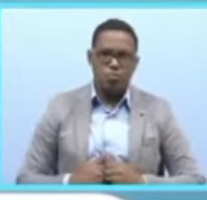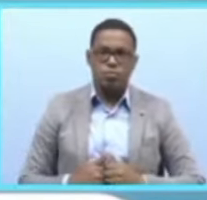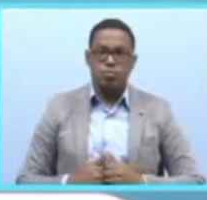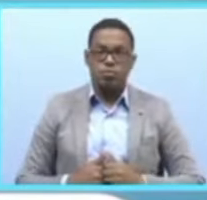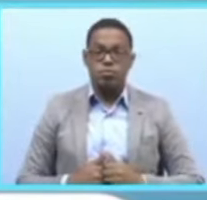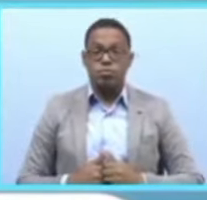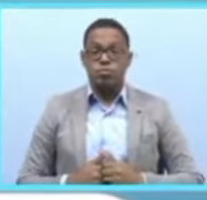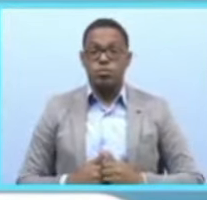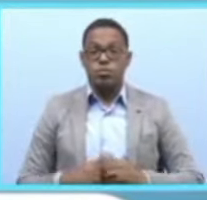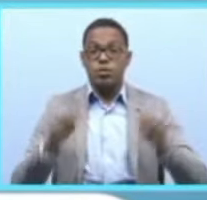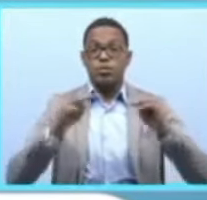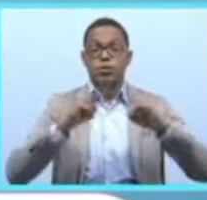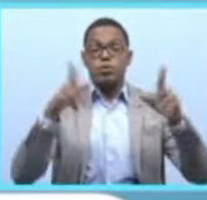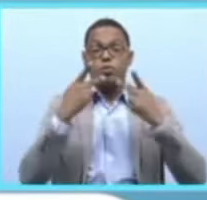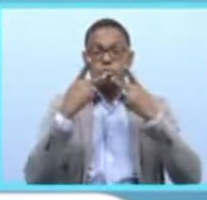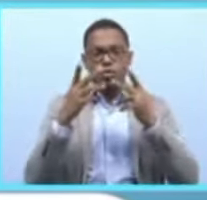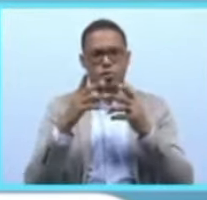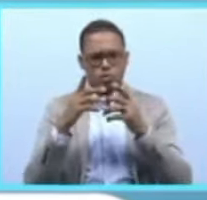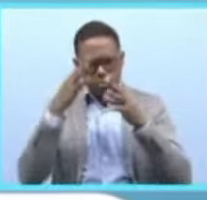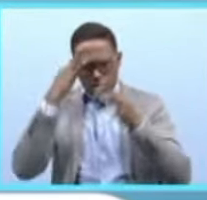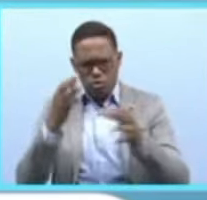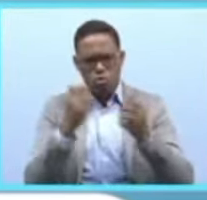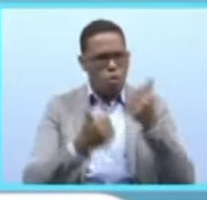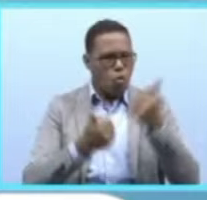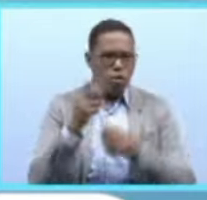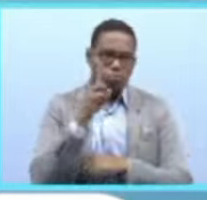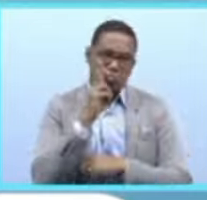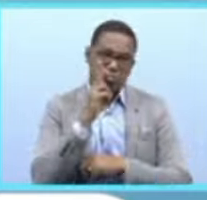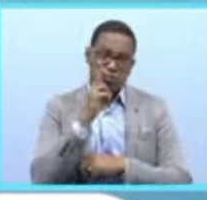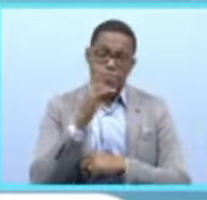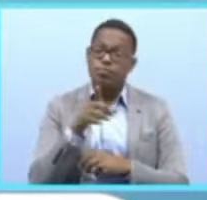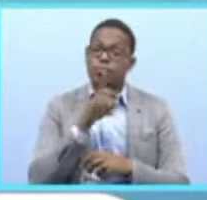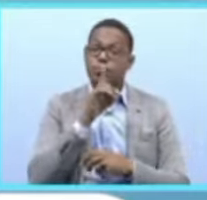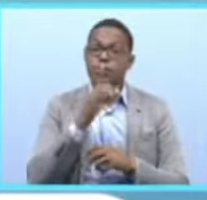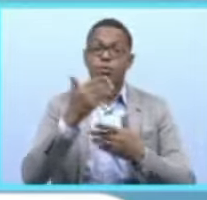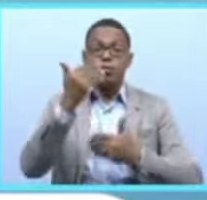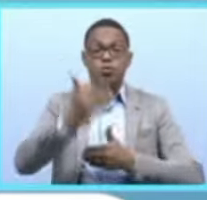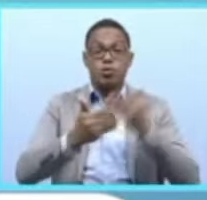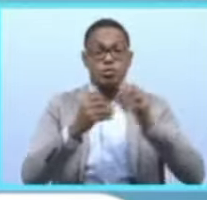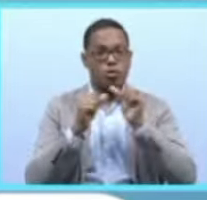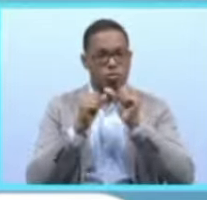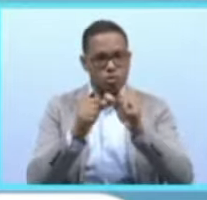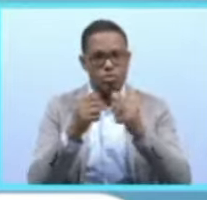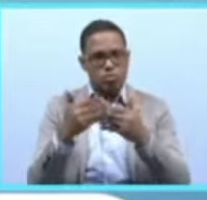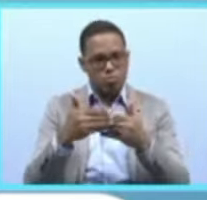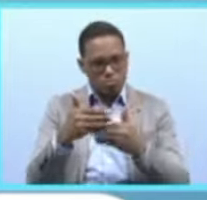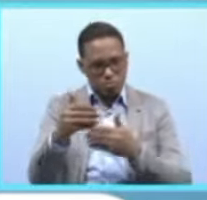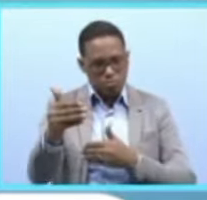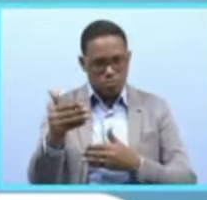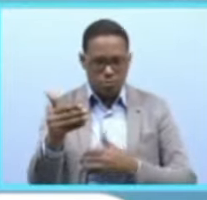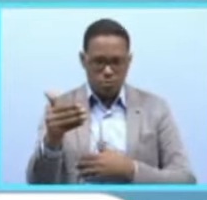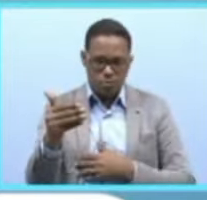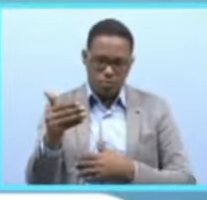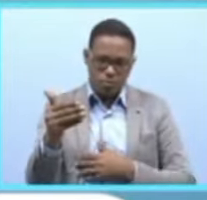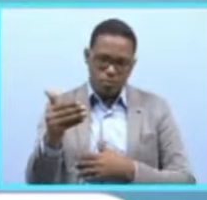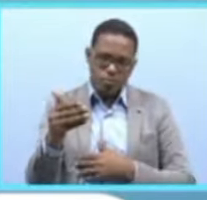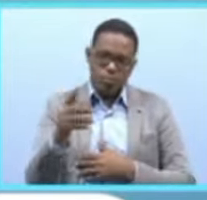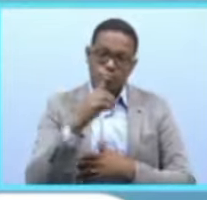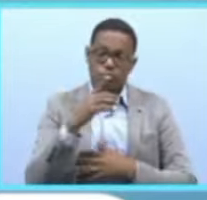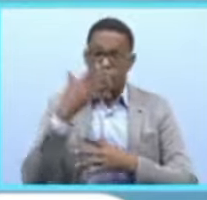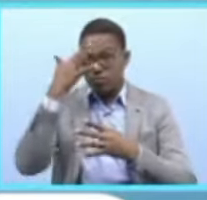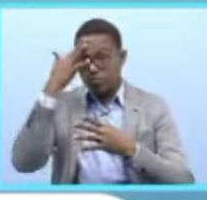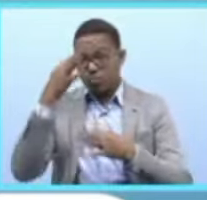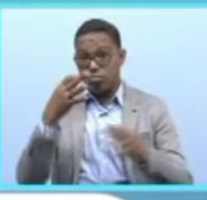la decisión del Ministerio Público, que el proceso siga su curso y la decisión que